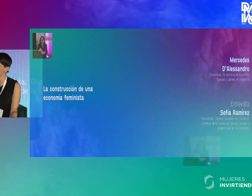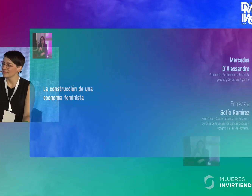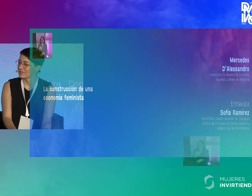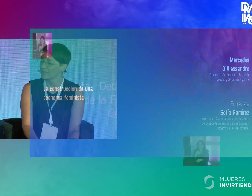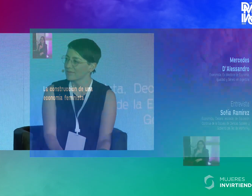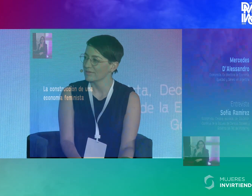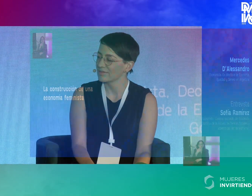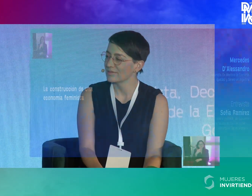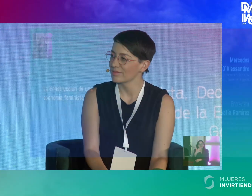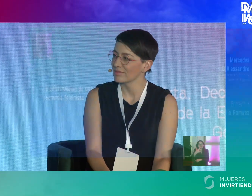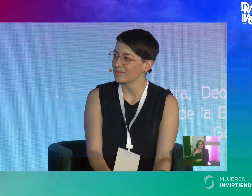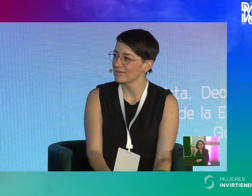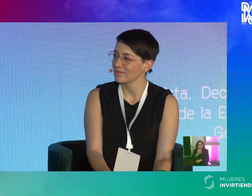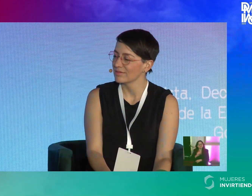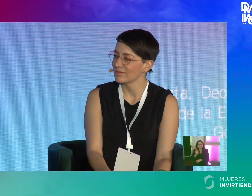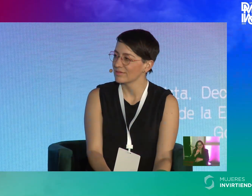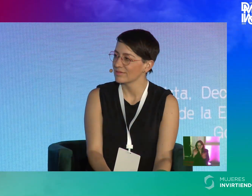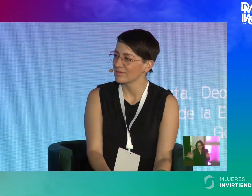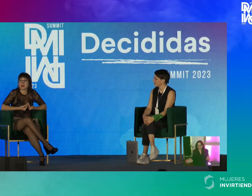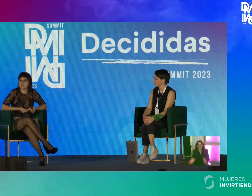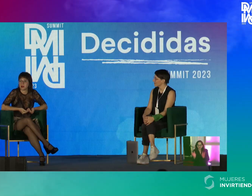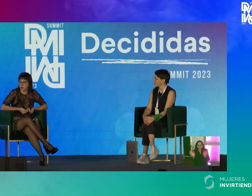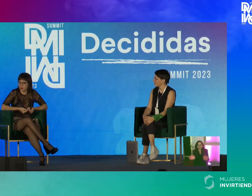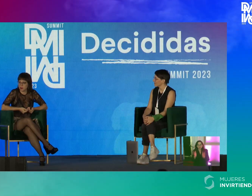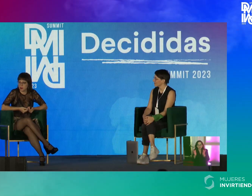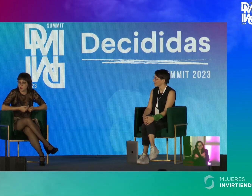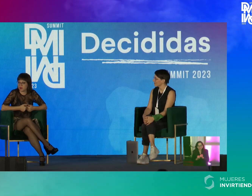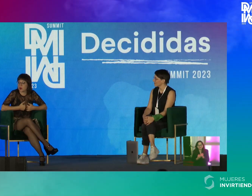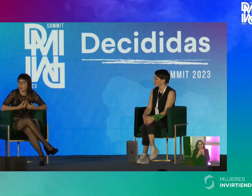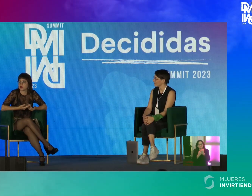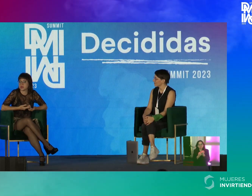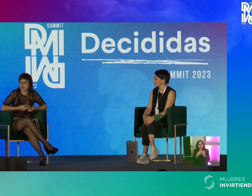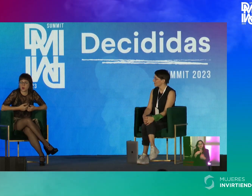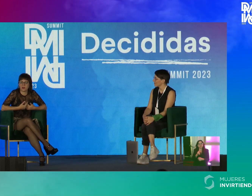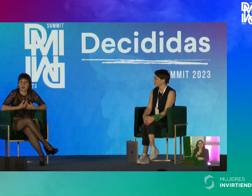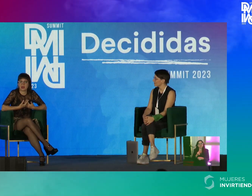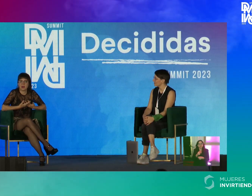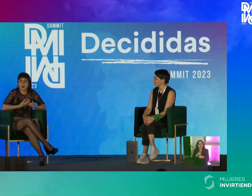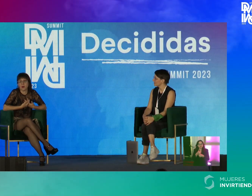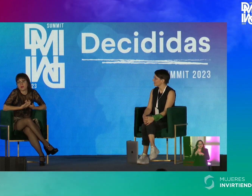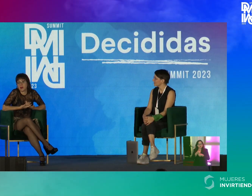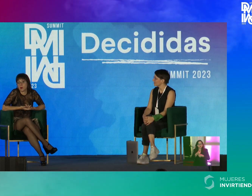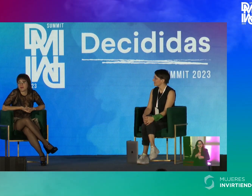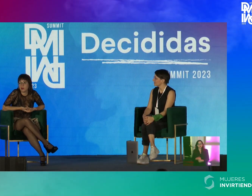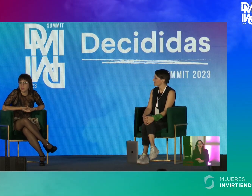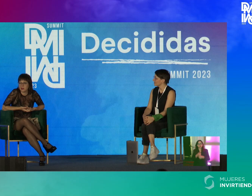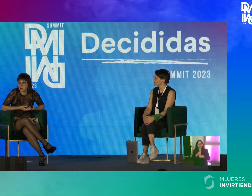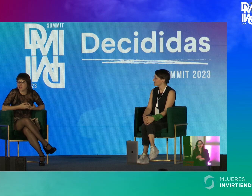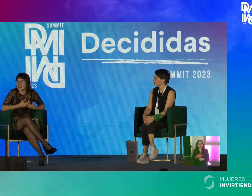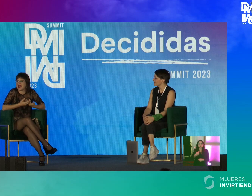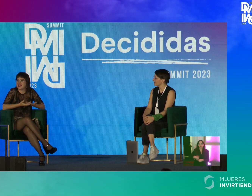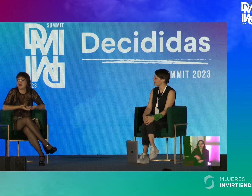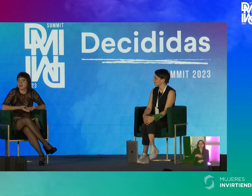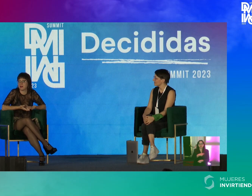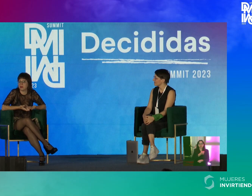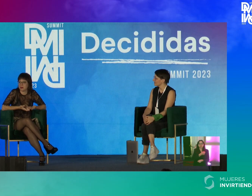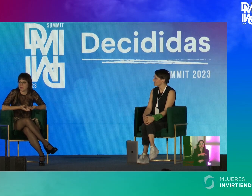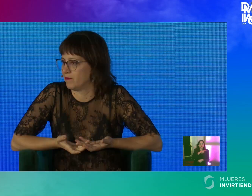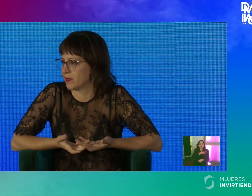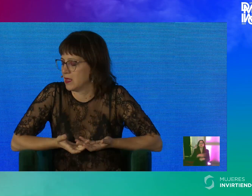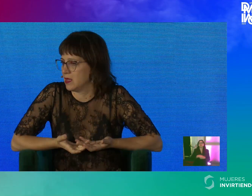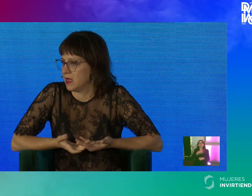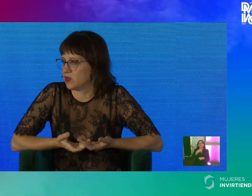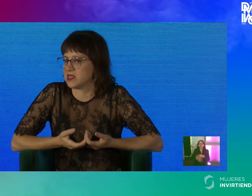los gobernantes, pero lo estamos haciendo a costa de nuestra salud, nuestros procesos, nuestra vida, nuestra calidad de